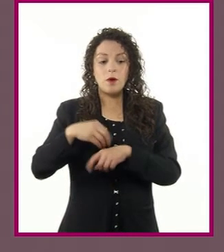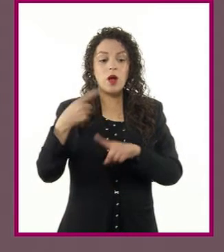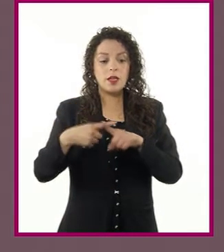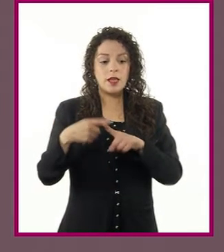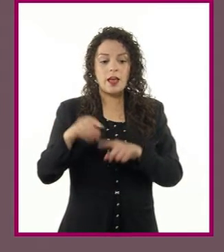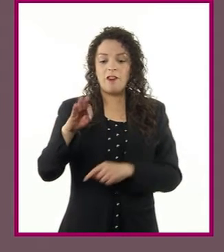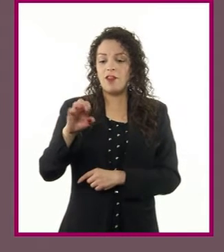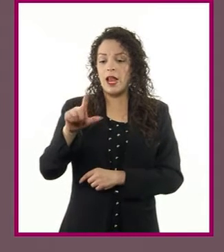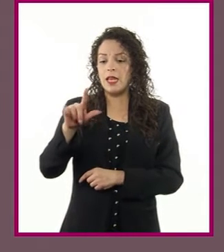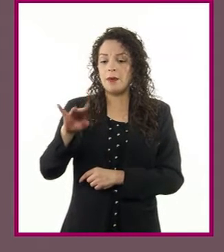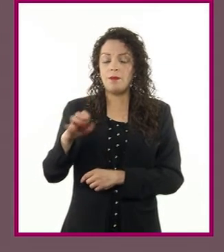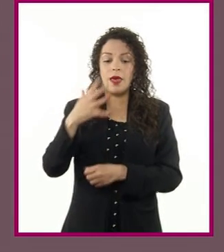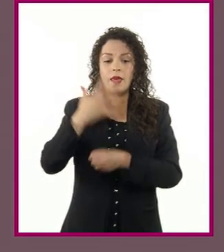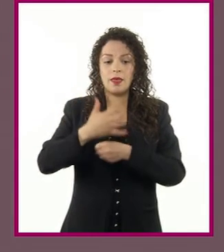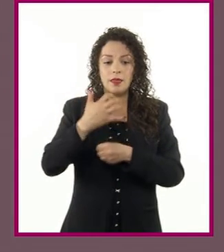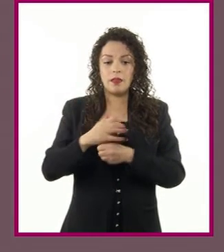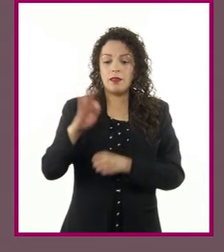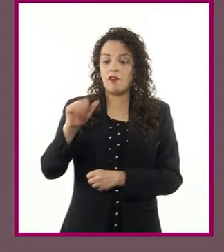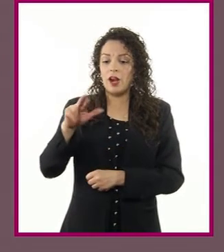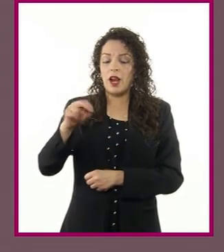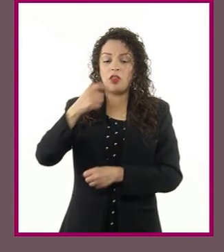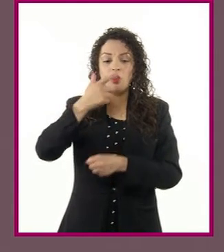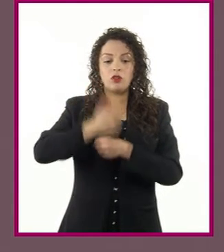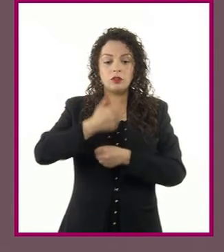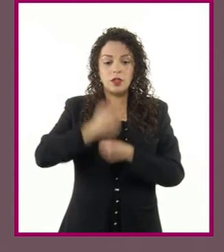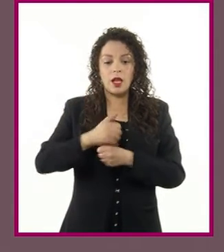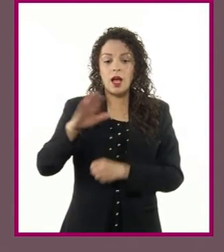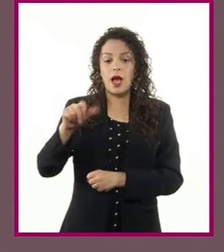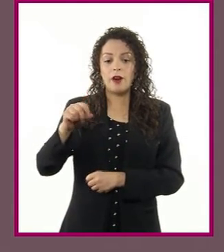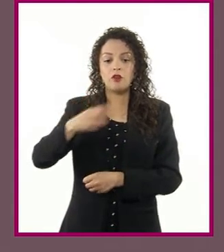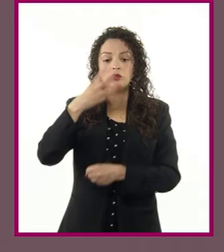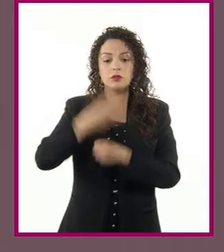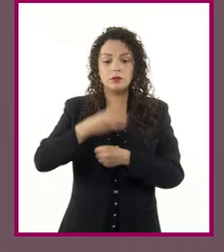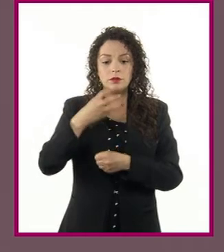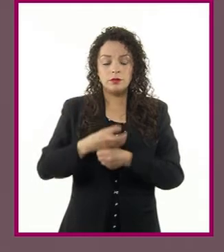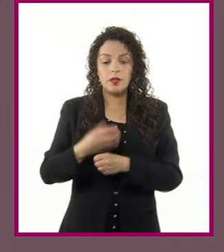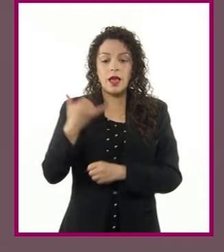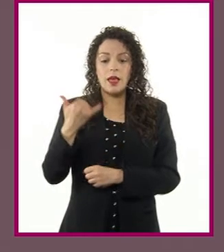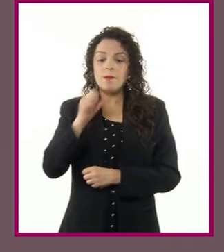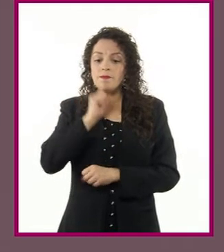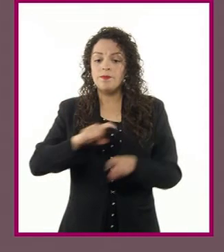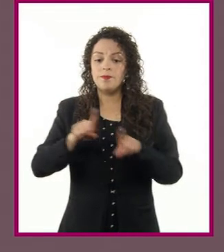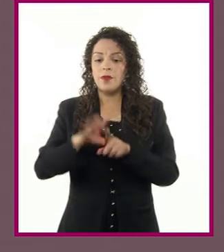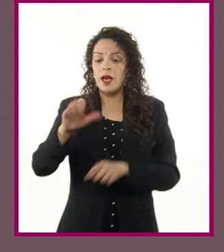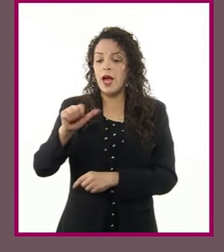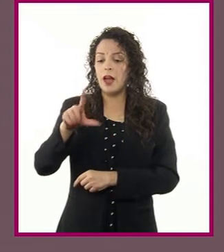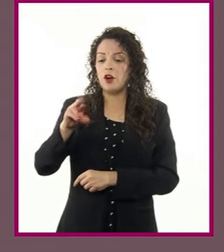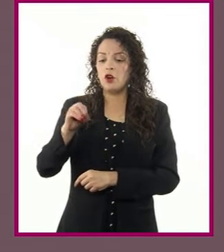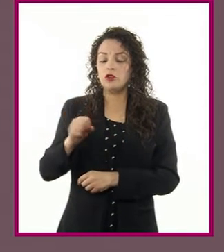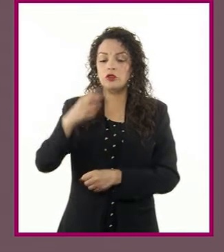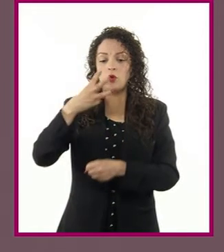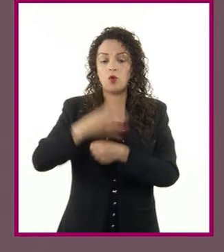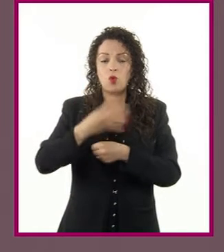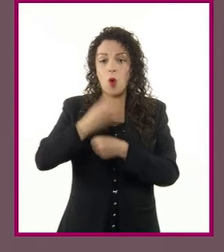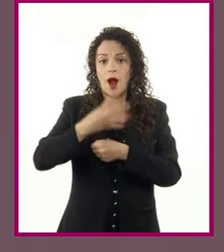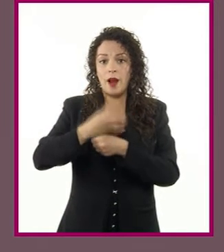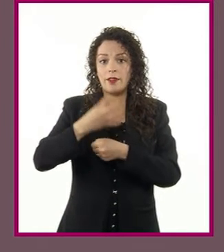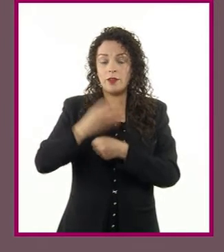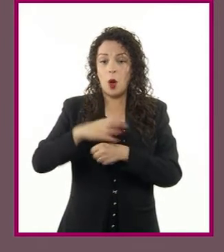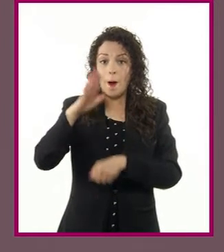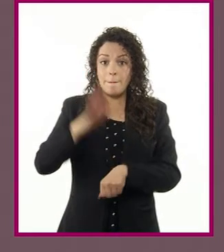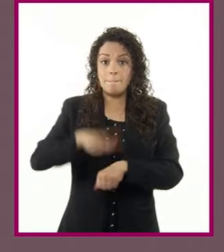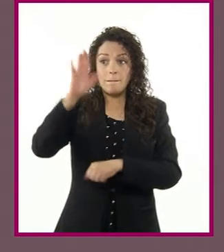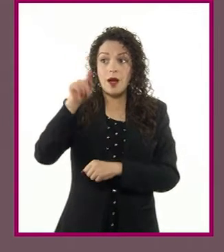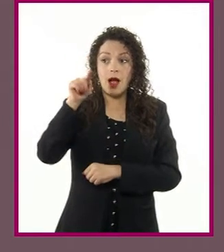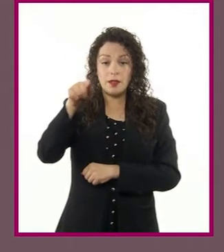V, Fernando VI, Carlos III y, en cierta medida, Carlos IV. La mayoría de los